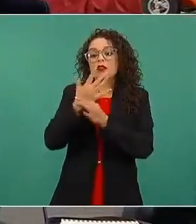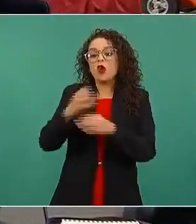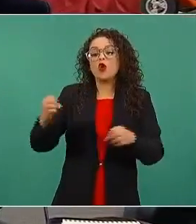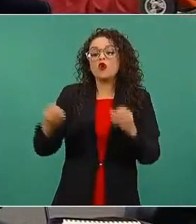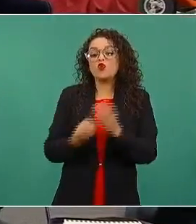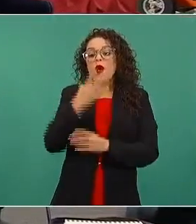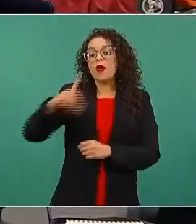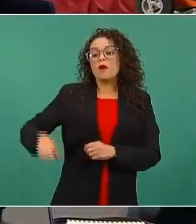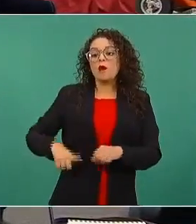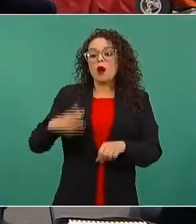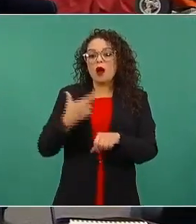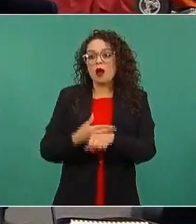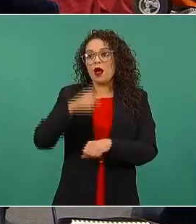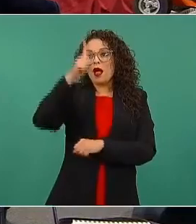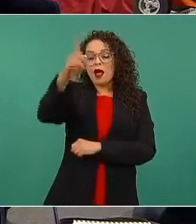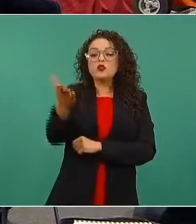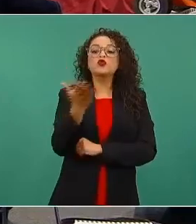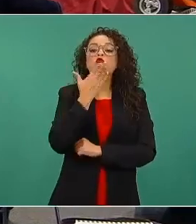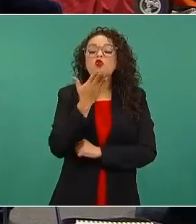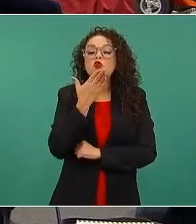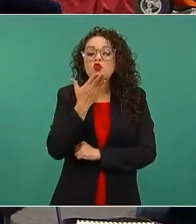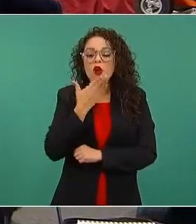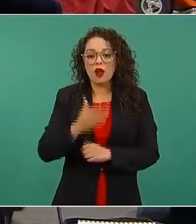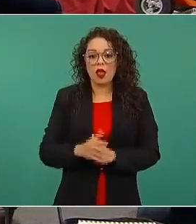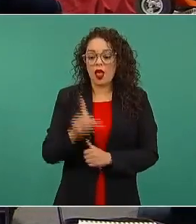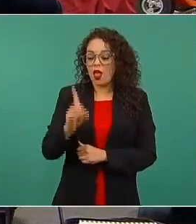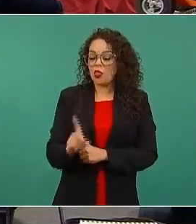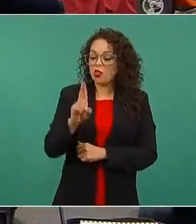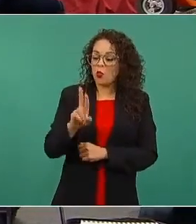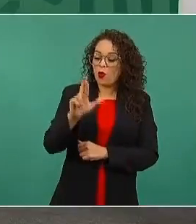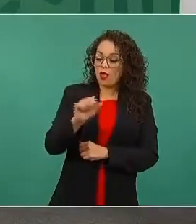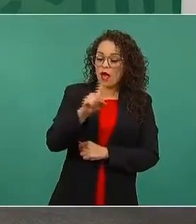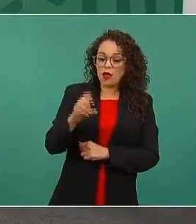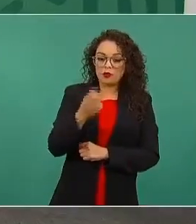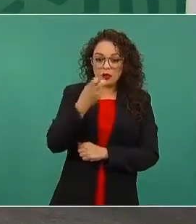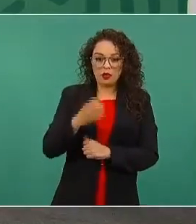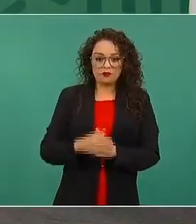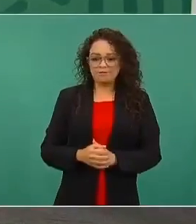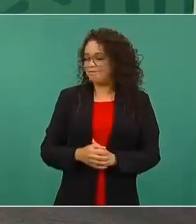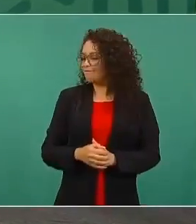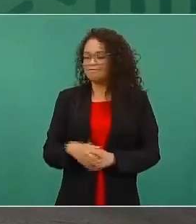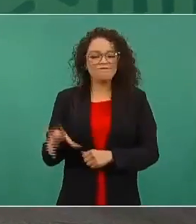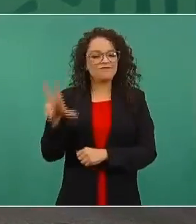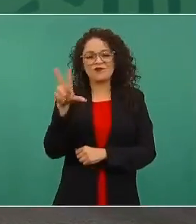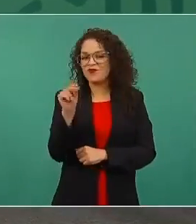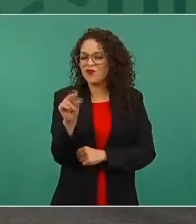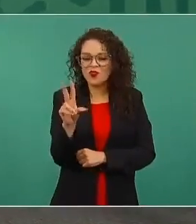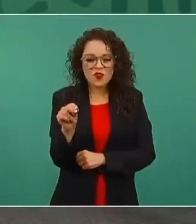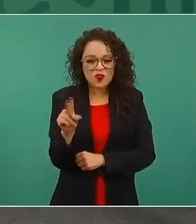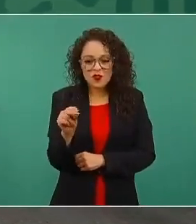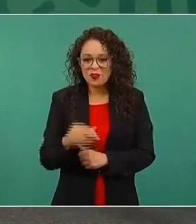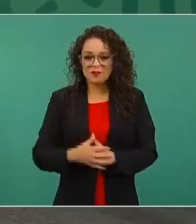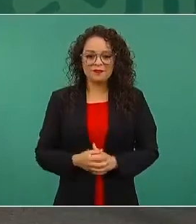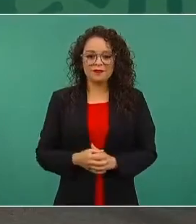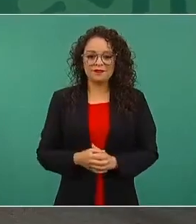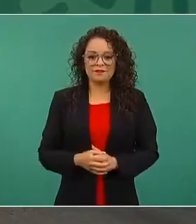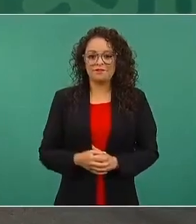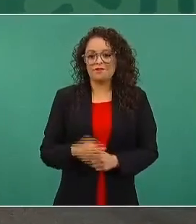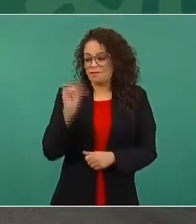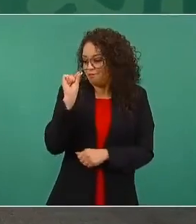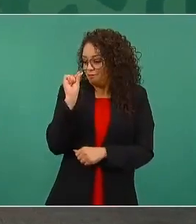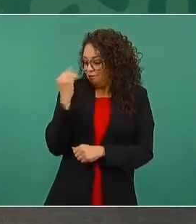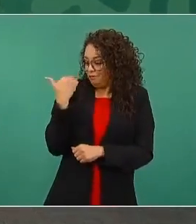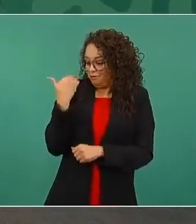gobierno. No, está llegando. Con el nuevo de Durazo, Alfonso, me refiero. Ajá, está. Durazo lleva, creo que